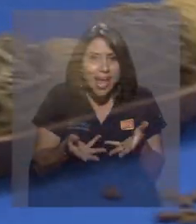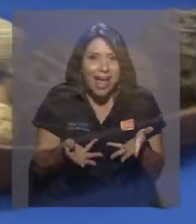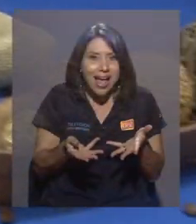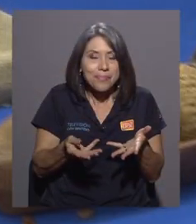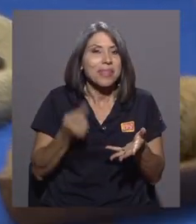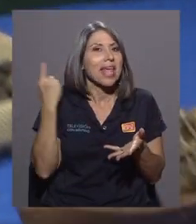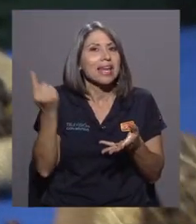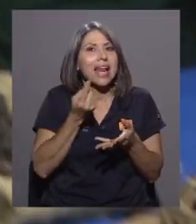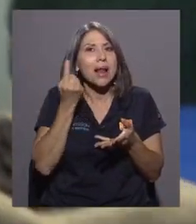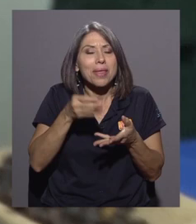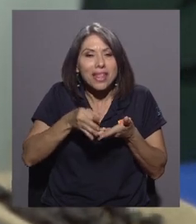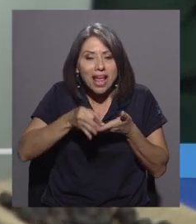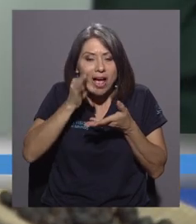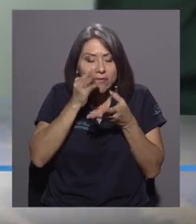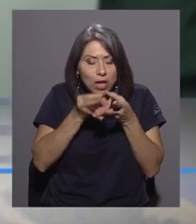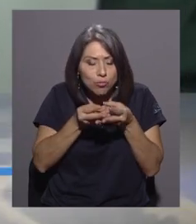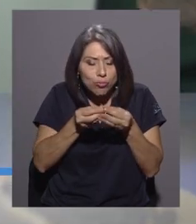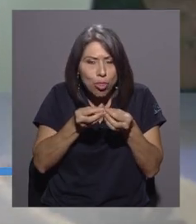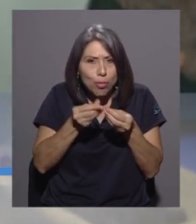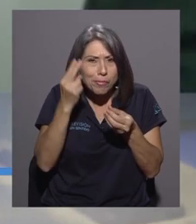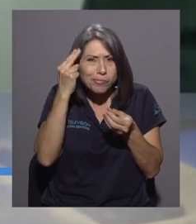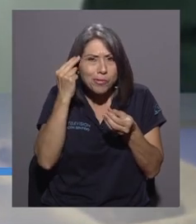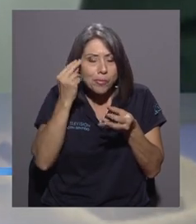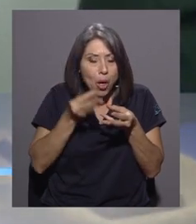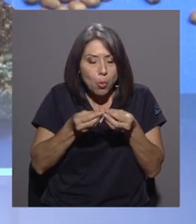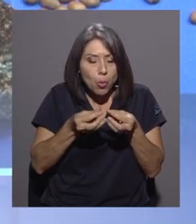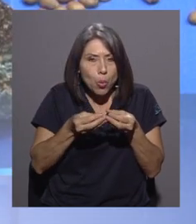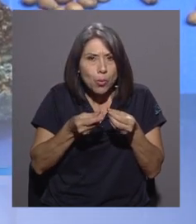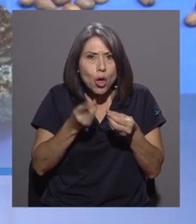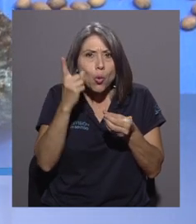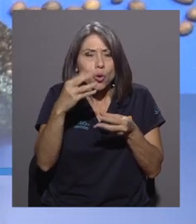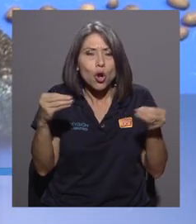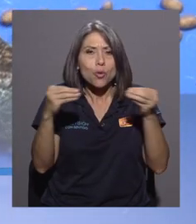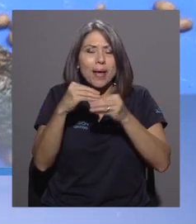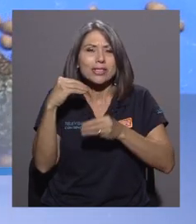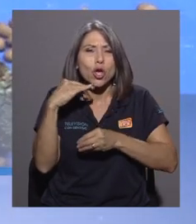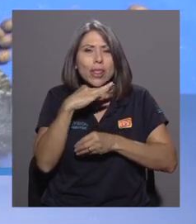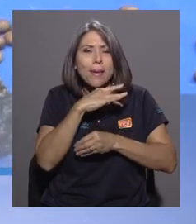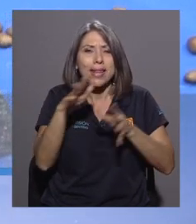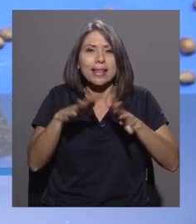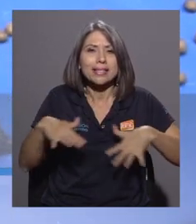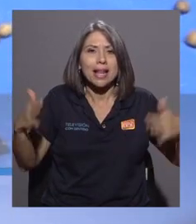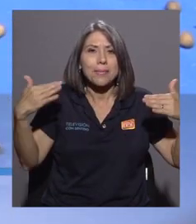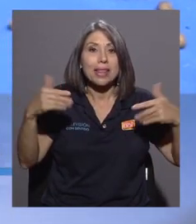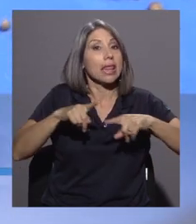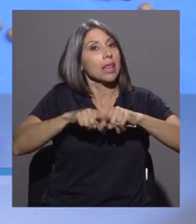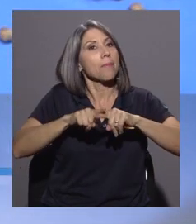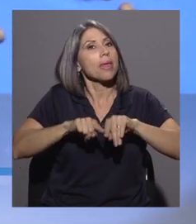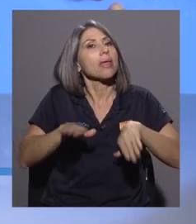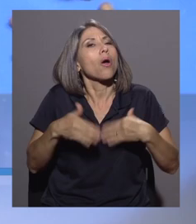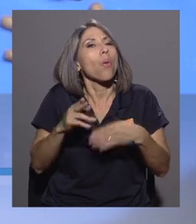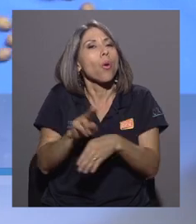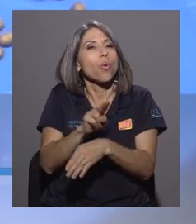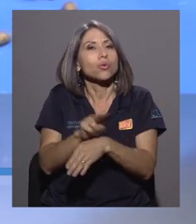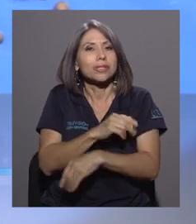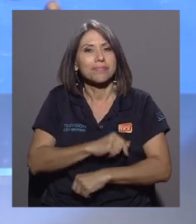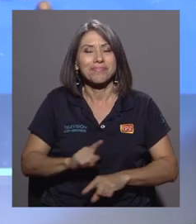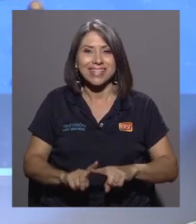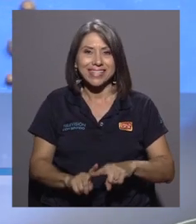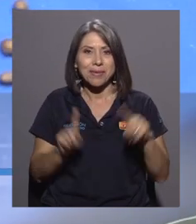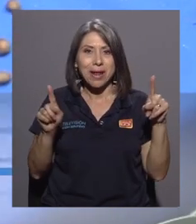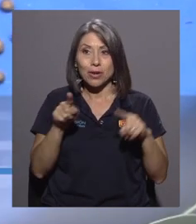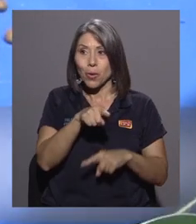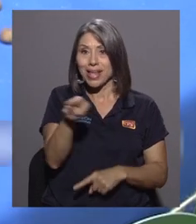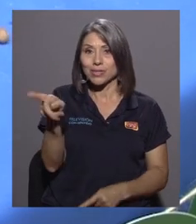Generalmente, la brosa del café es uno de los residuos más contaminantes del ambiente. Depende del uso que se le dé. Sin embargo,